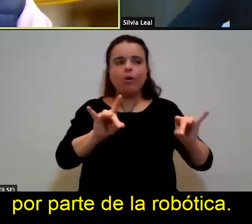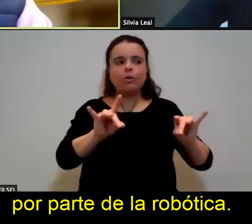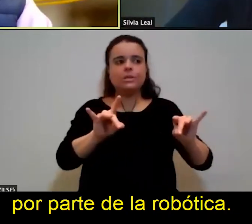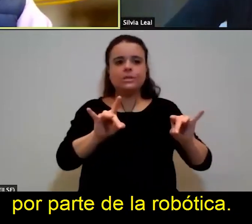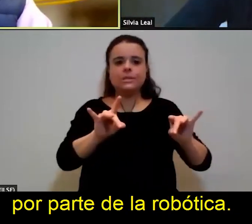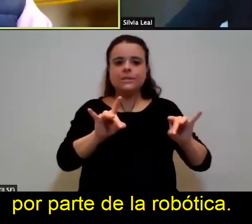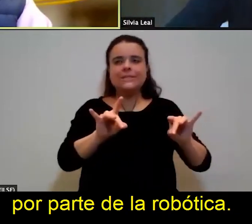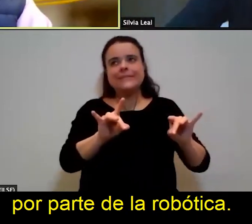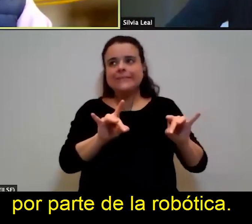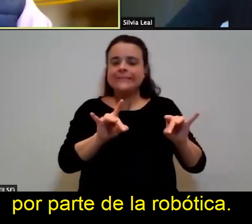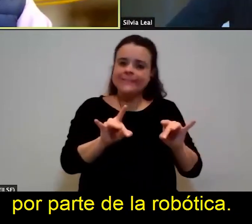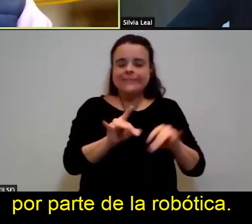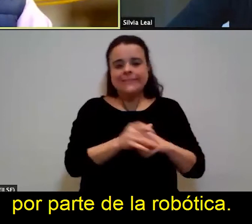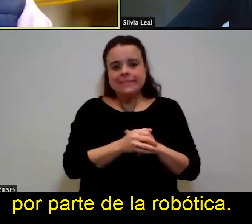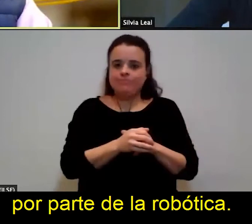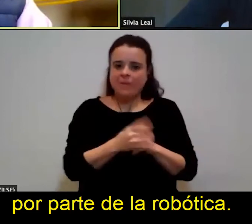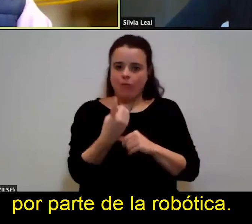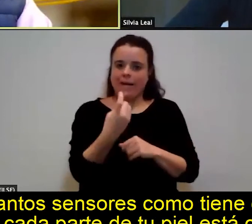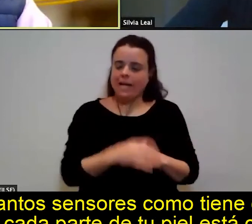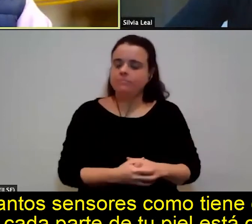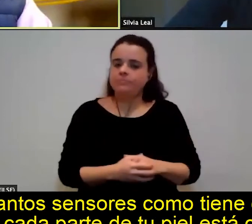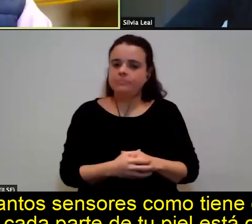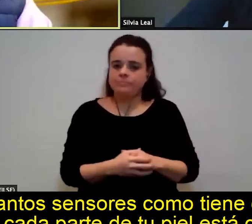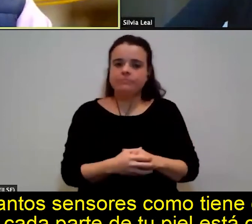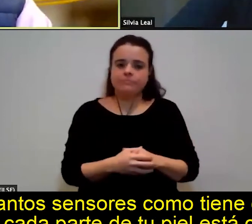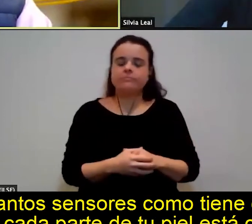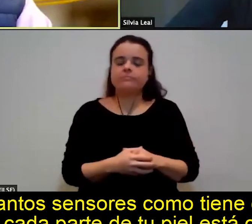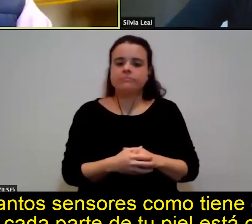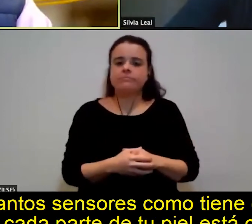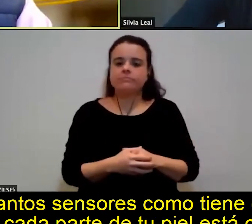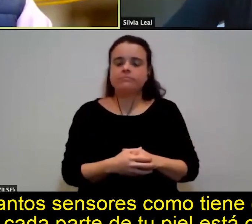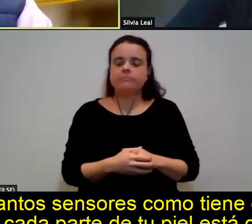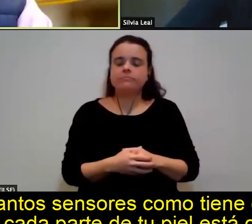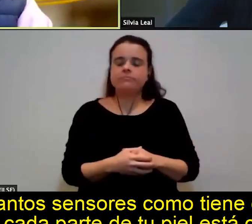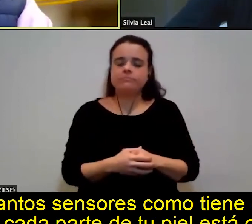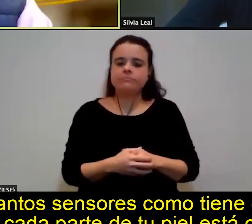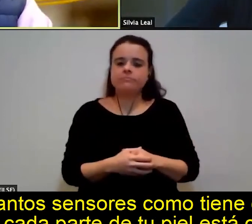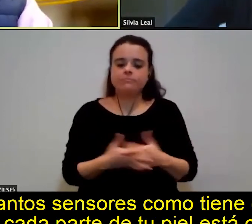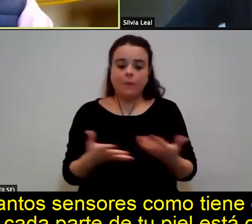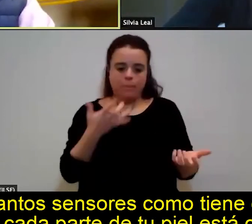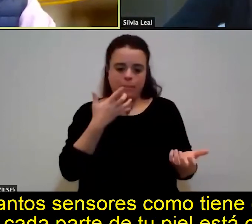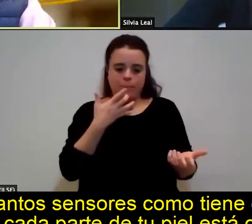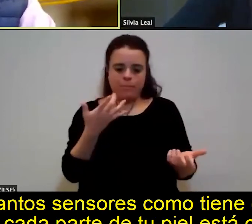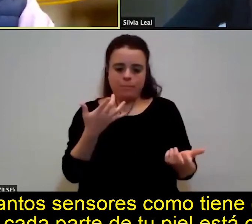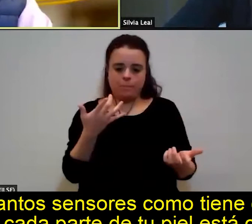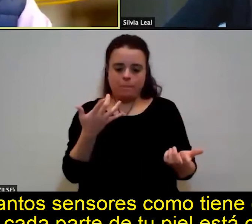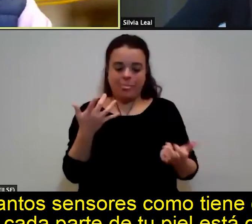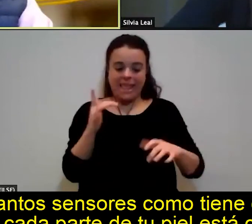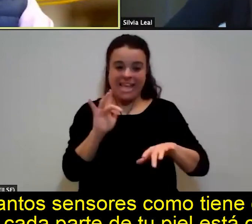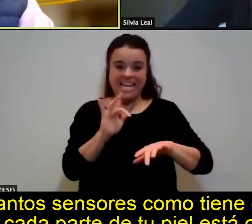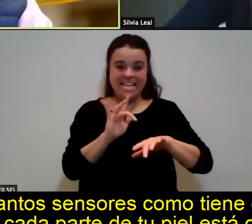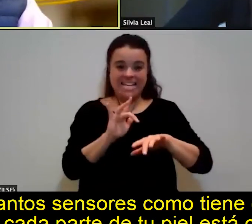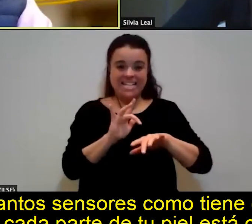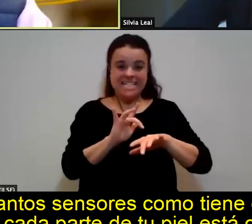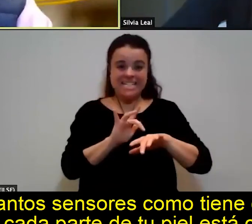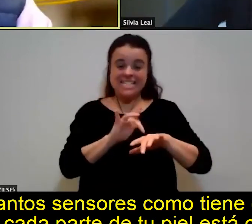está muy conseguido por parte de la robótica. El hecho de tener tantos sensores como tiene el cuerpo humano,